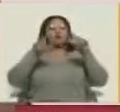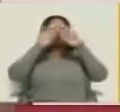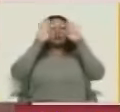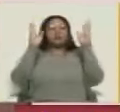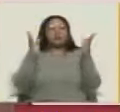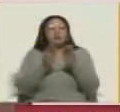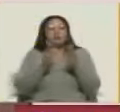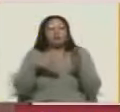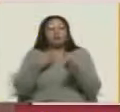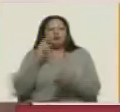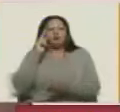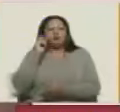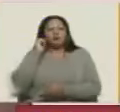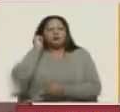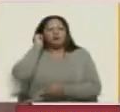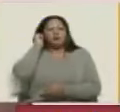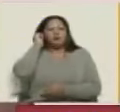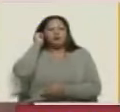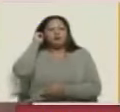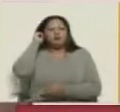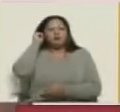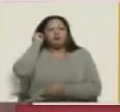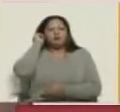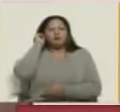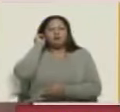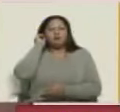pueda catalogarse una elección